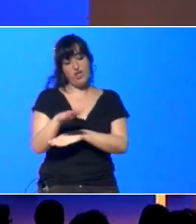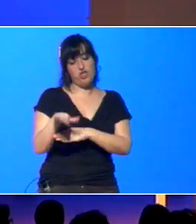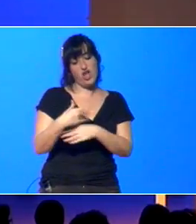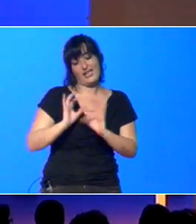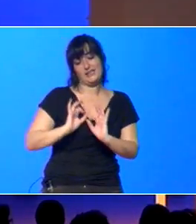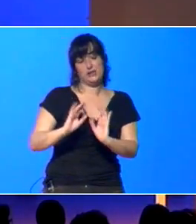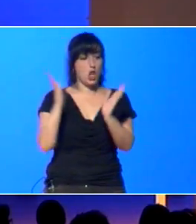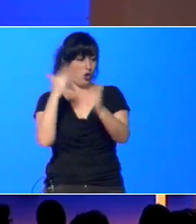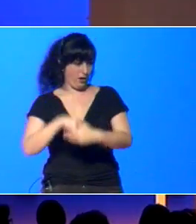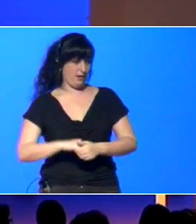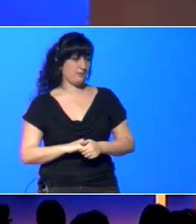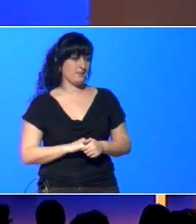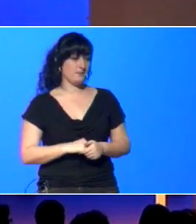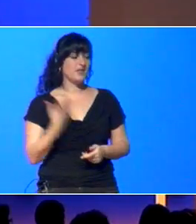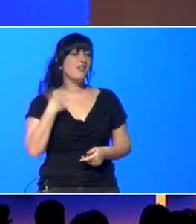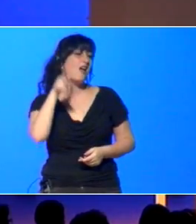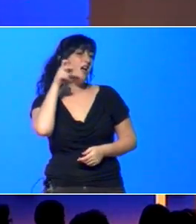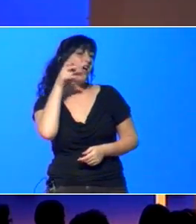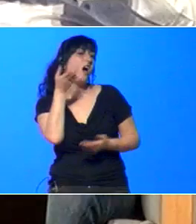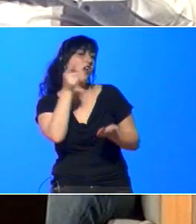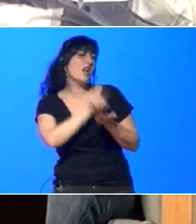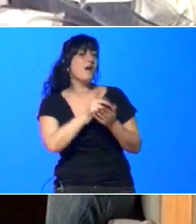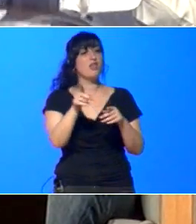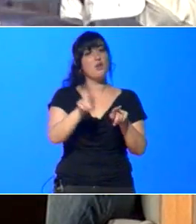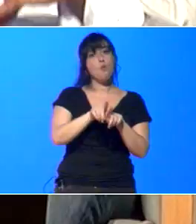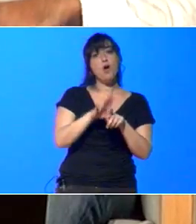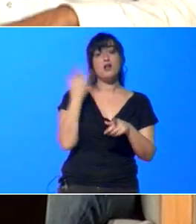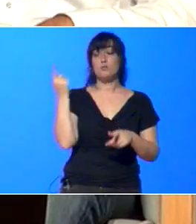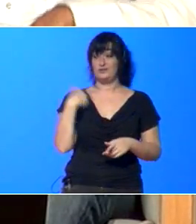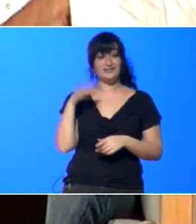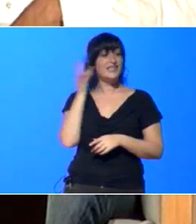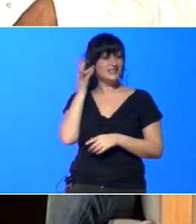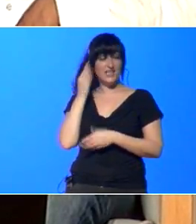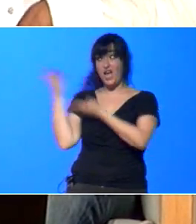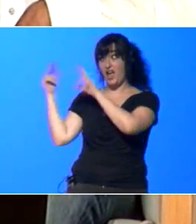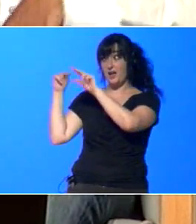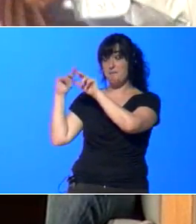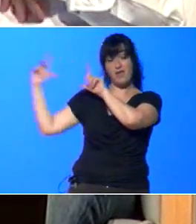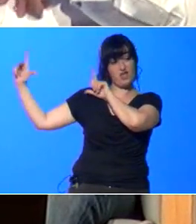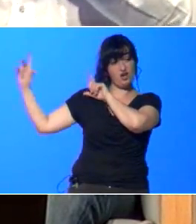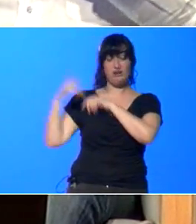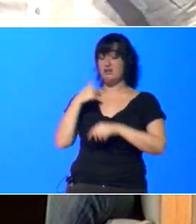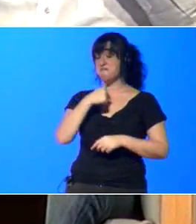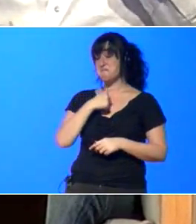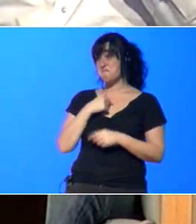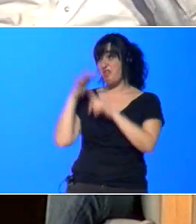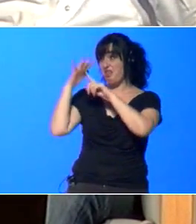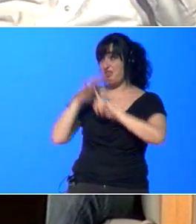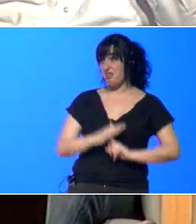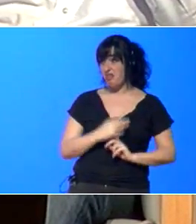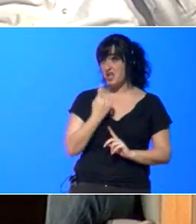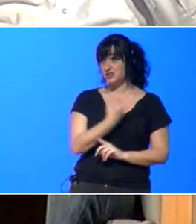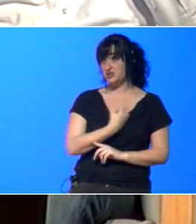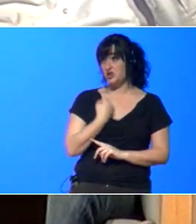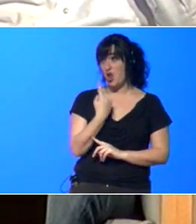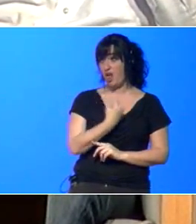a oír es que me dejan solo, como decía esta chica. Es tangible, o sea, lo que allí ha ocurrido